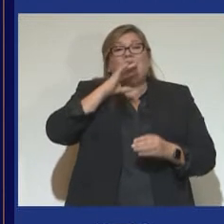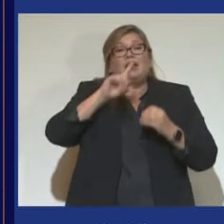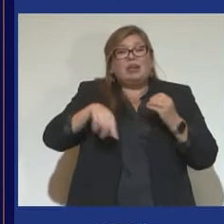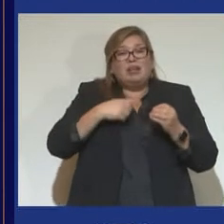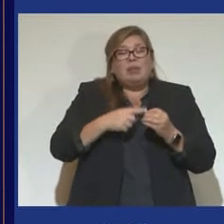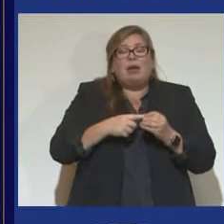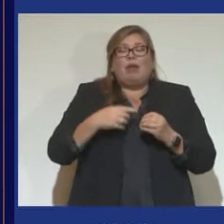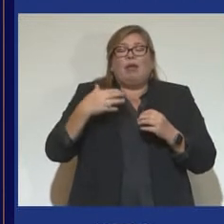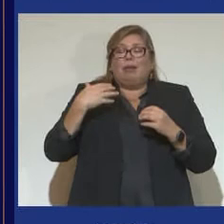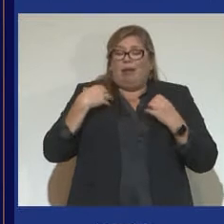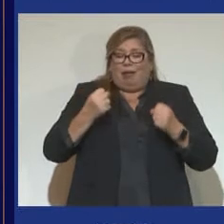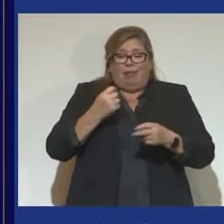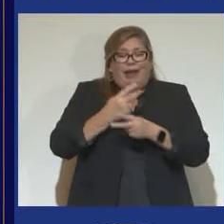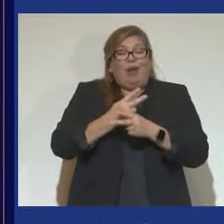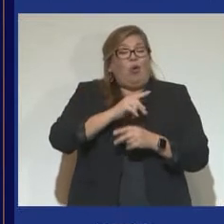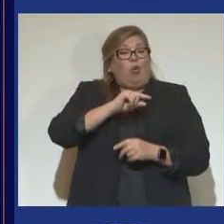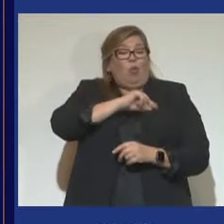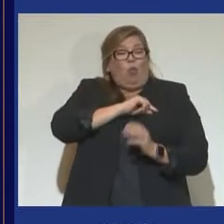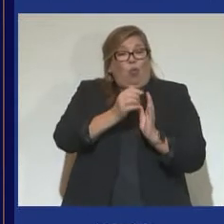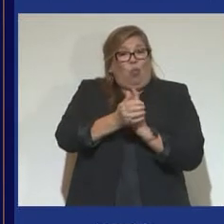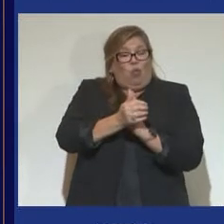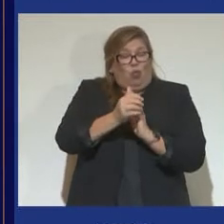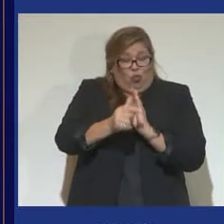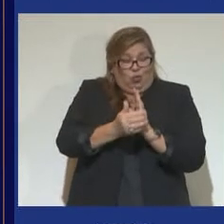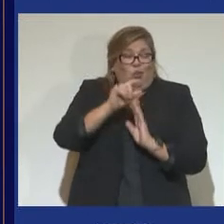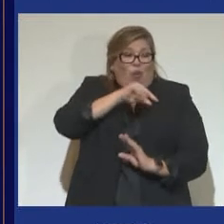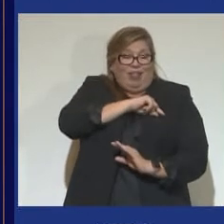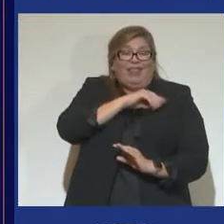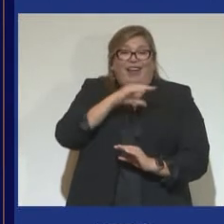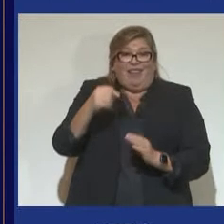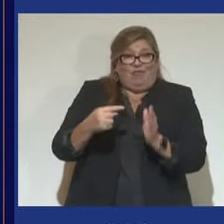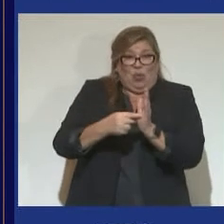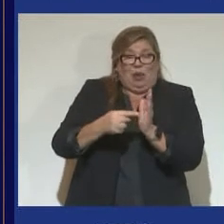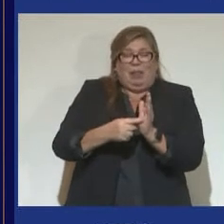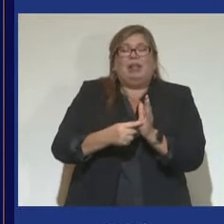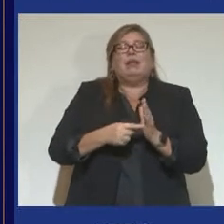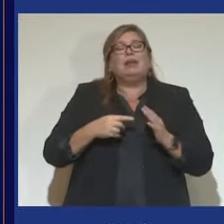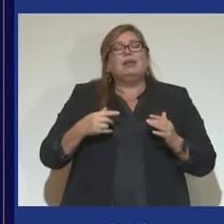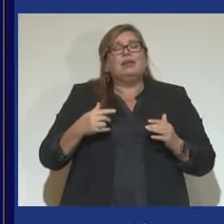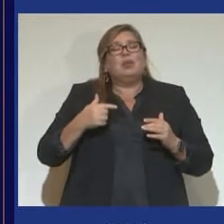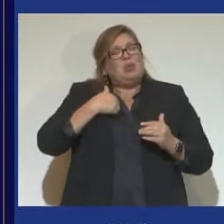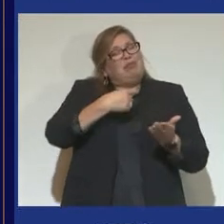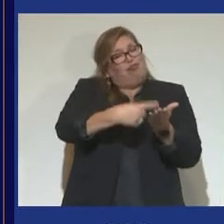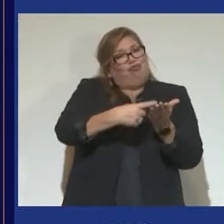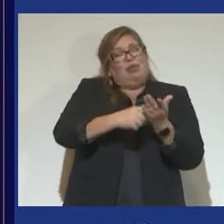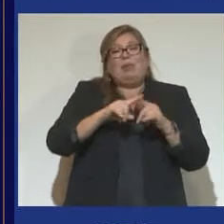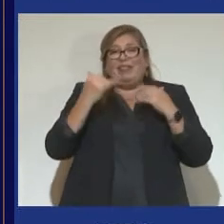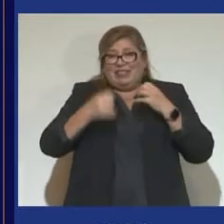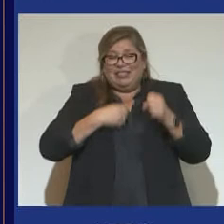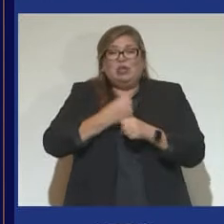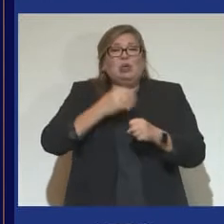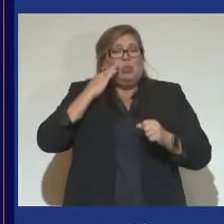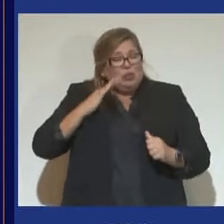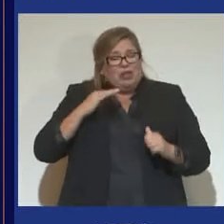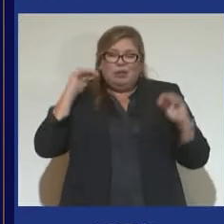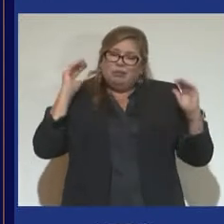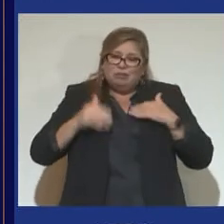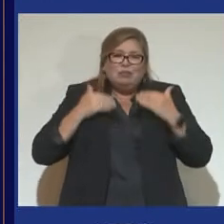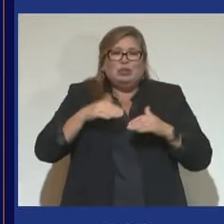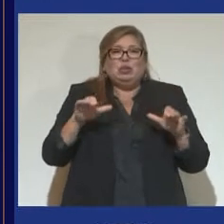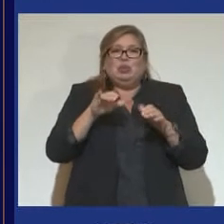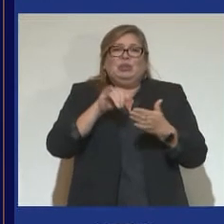un una oficina de calidad y de costeo razonable del cuidado de salud es una oficina